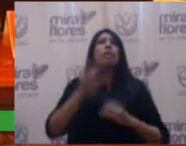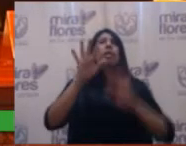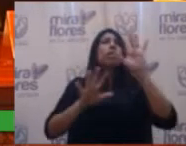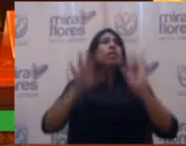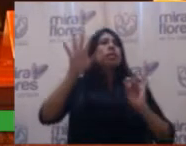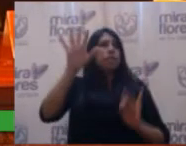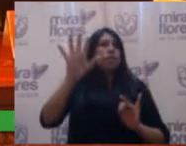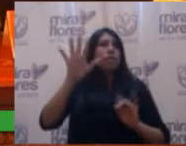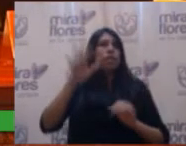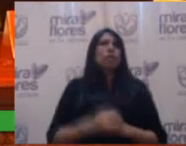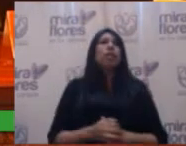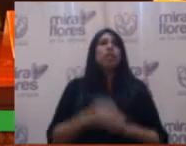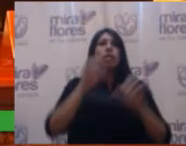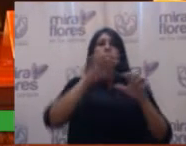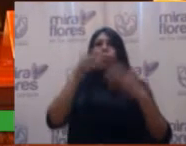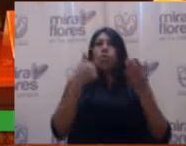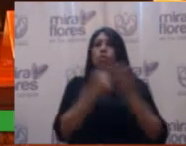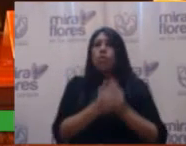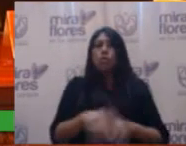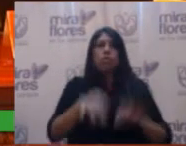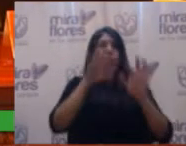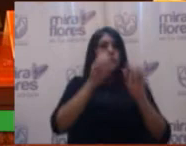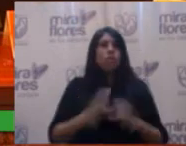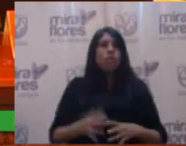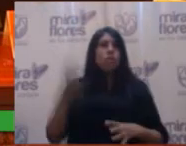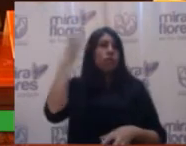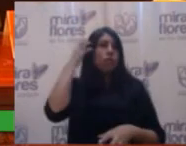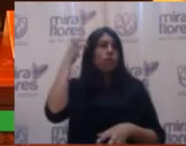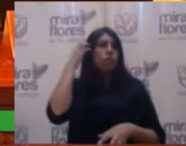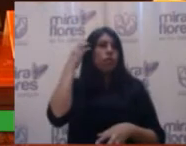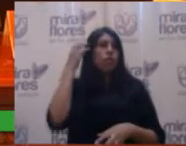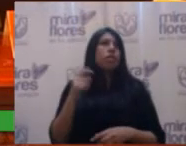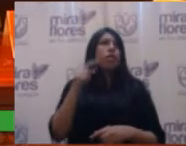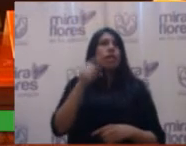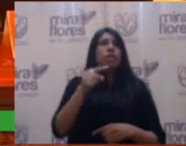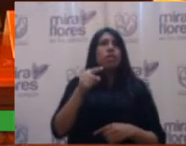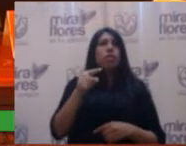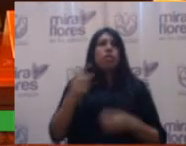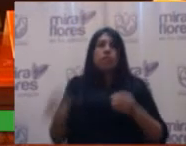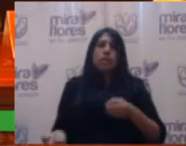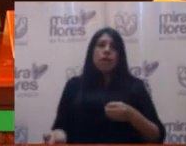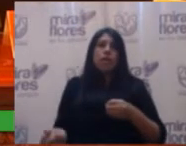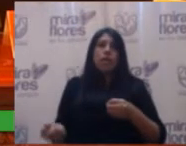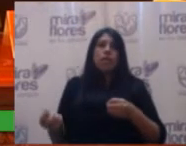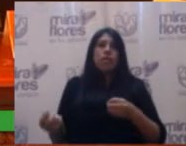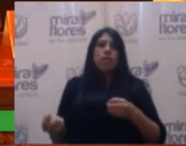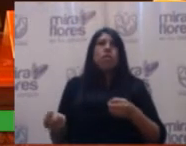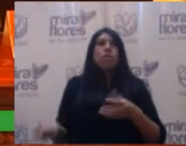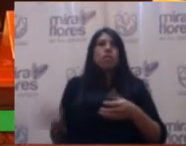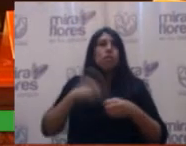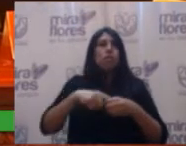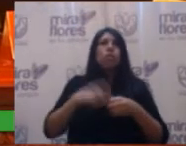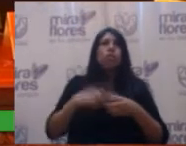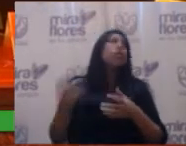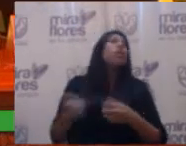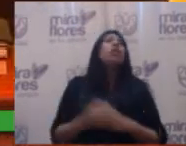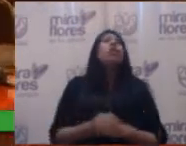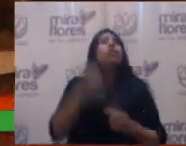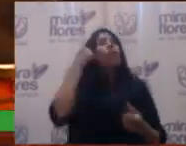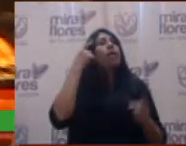de Estadística e Informática y la Municipalidad de Miraflores, el mismo que forma parte integrante del presente acuerdo. Al debate.